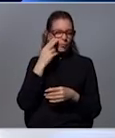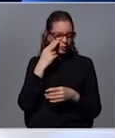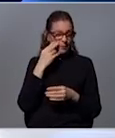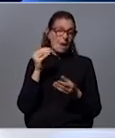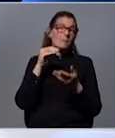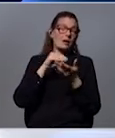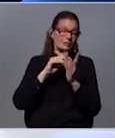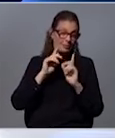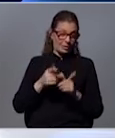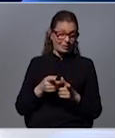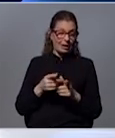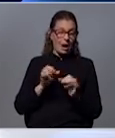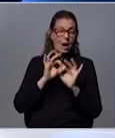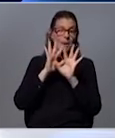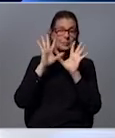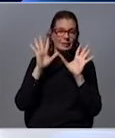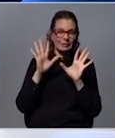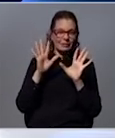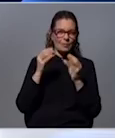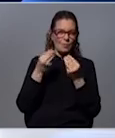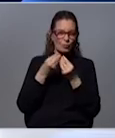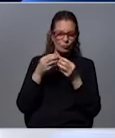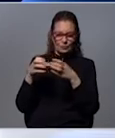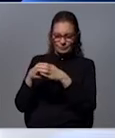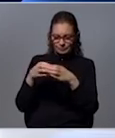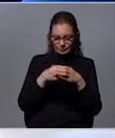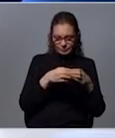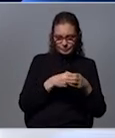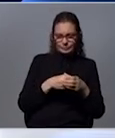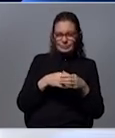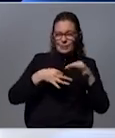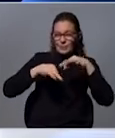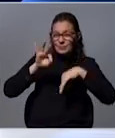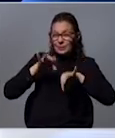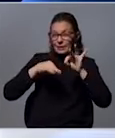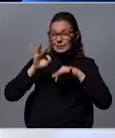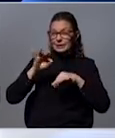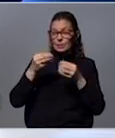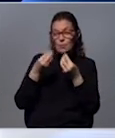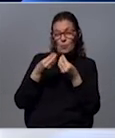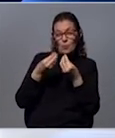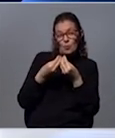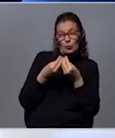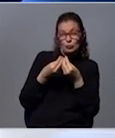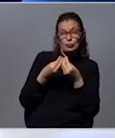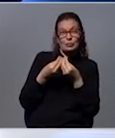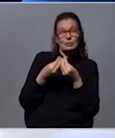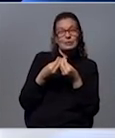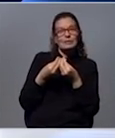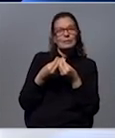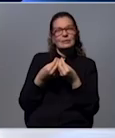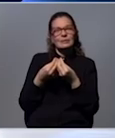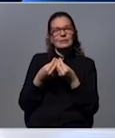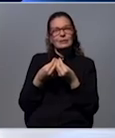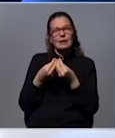entonces aparecen las micro mafias así para vender un producto de consumo masivo así en